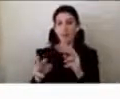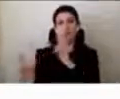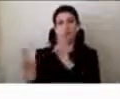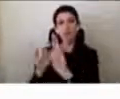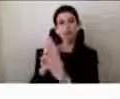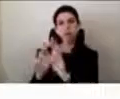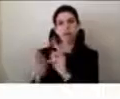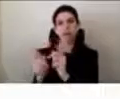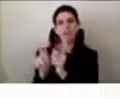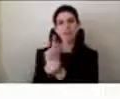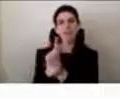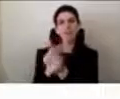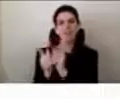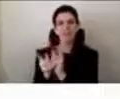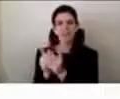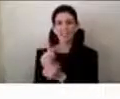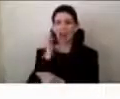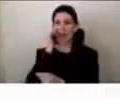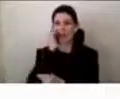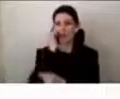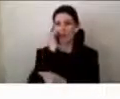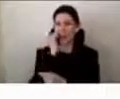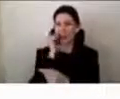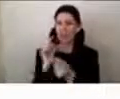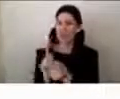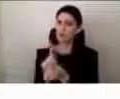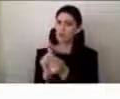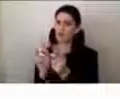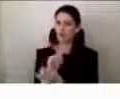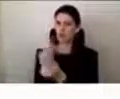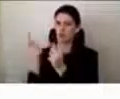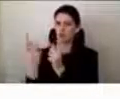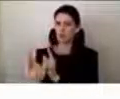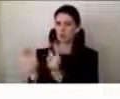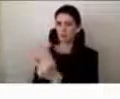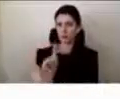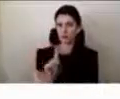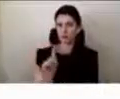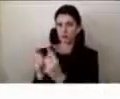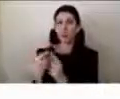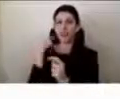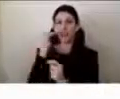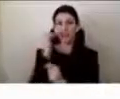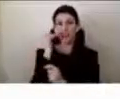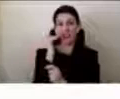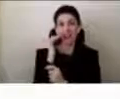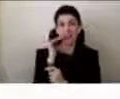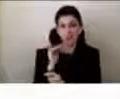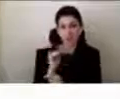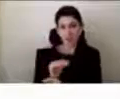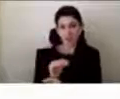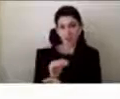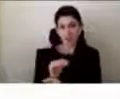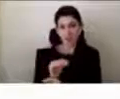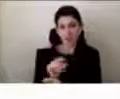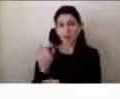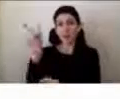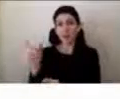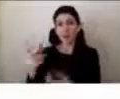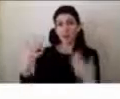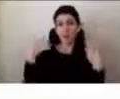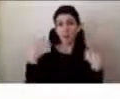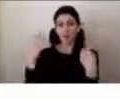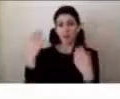afectiva, este juego interaccional temprano entre el niño pequeño y su cuidador,